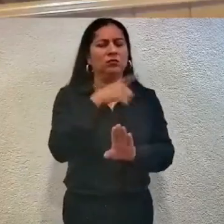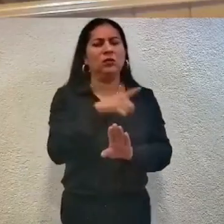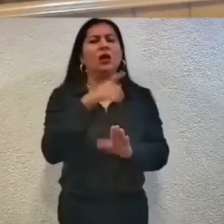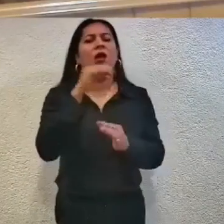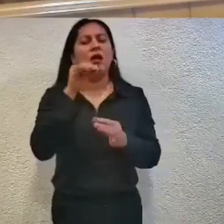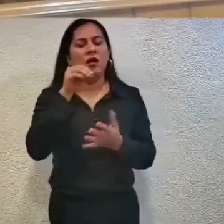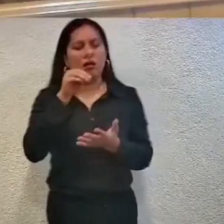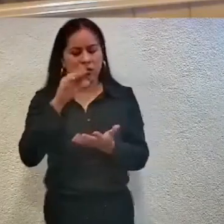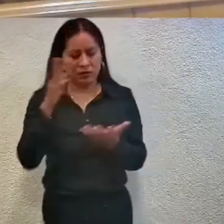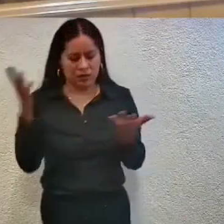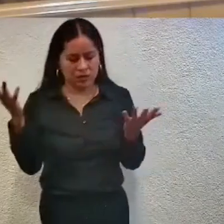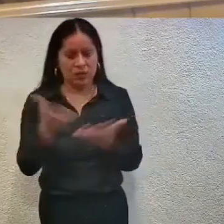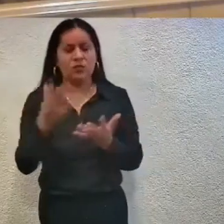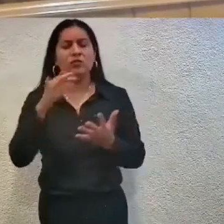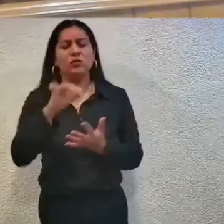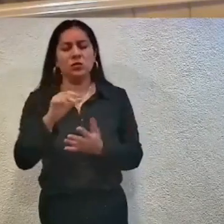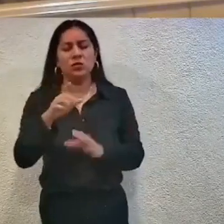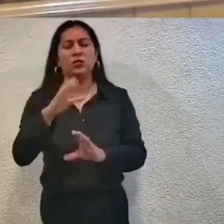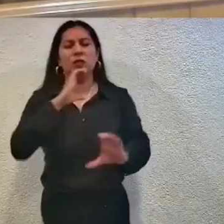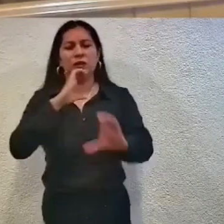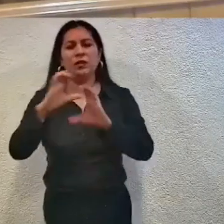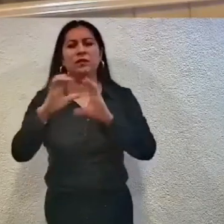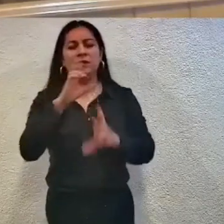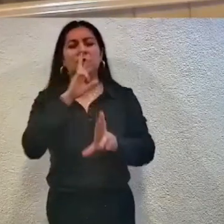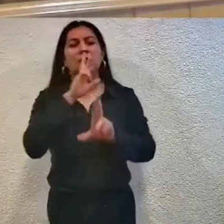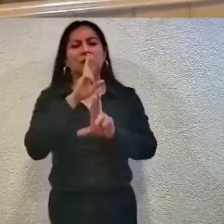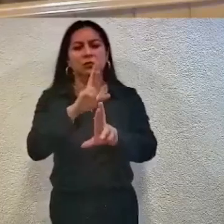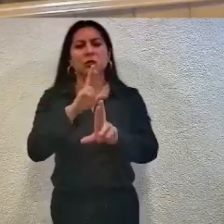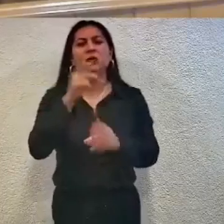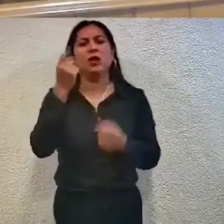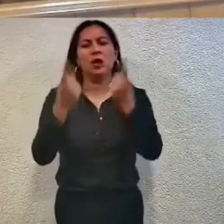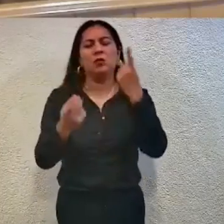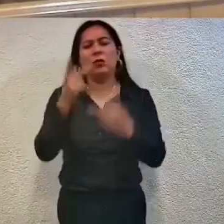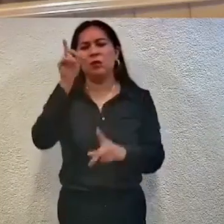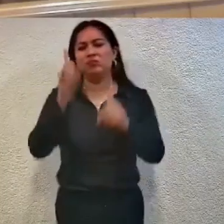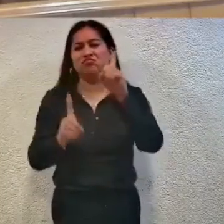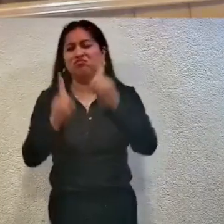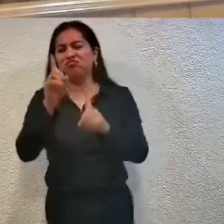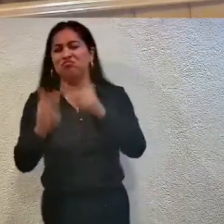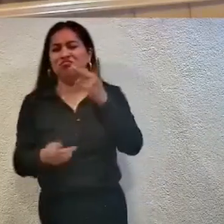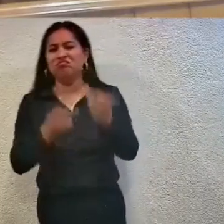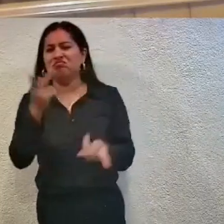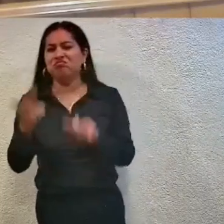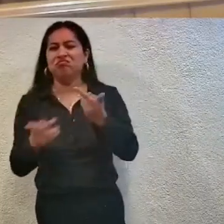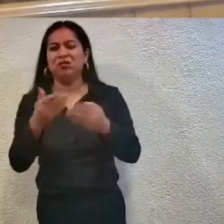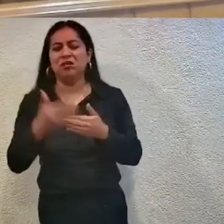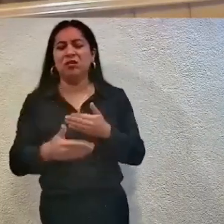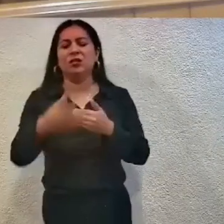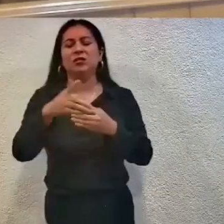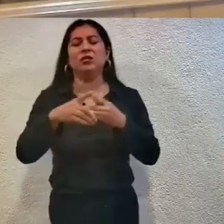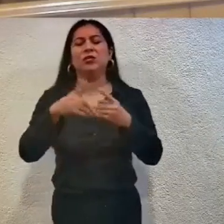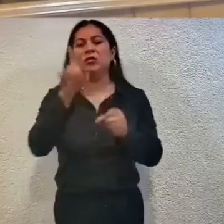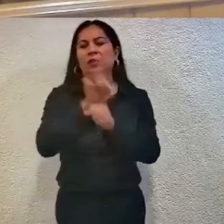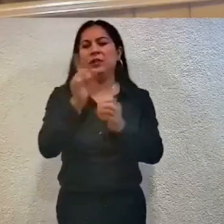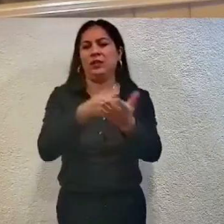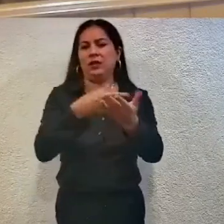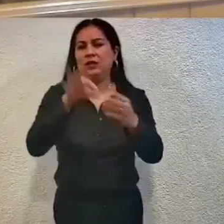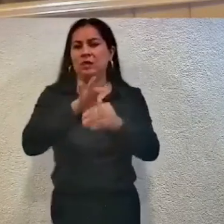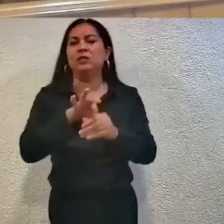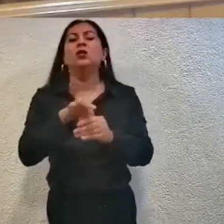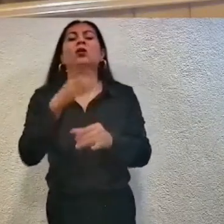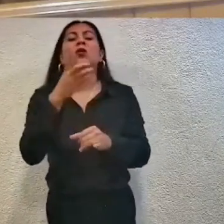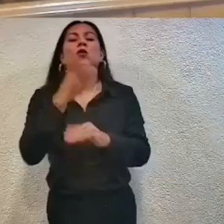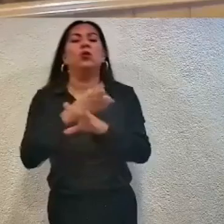a la denuncia afirmó que había realizado una entrevista en la cual respondió a algunos cuestionamientos por el desarrollo de la